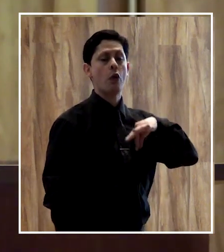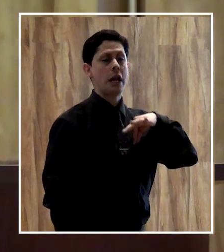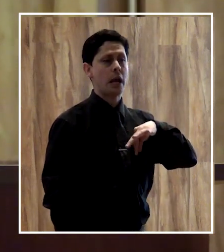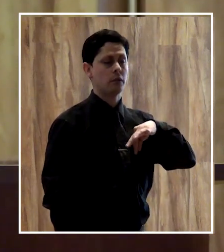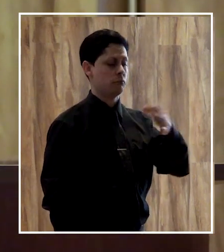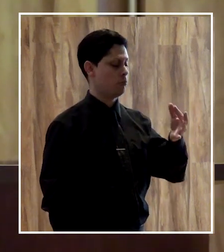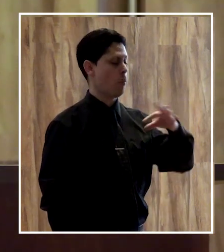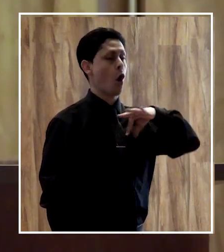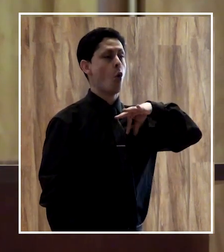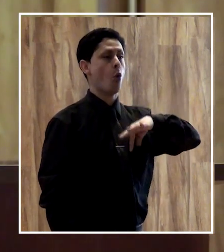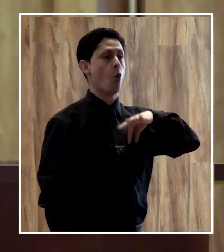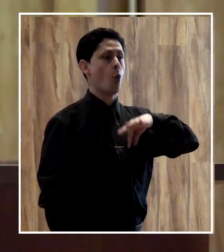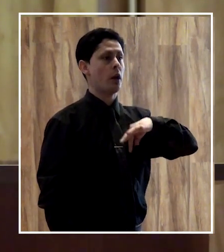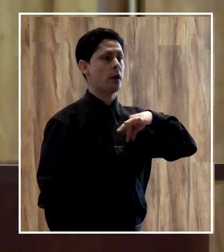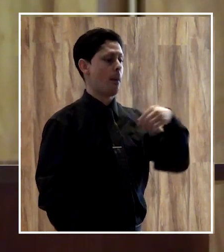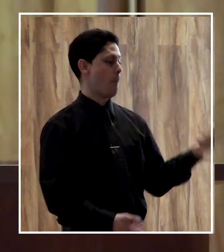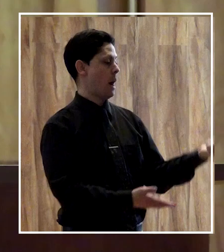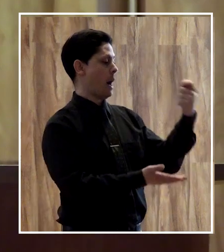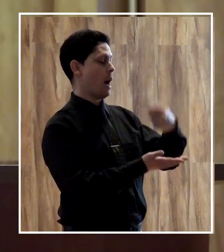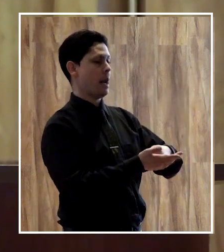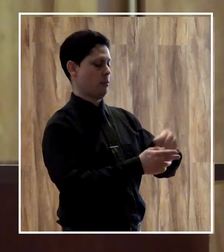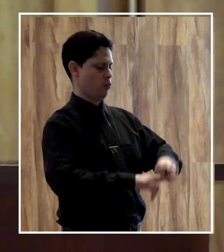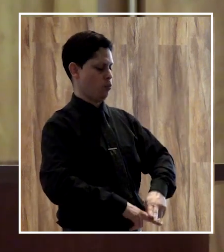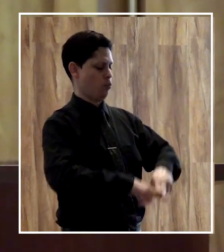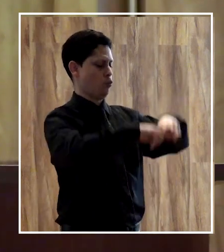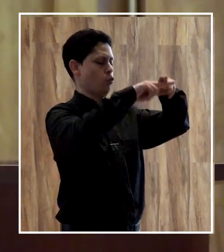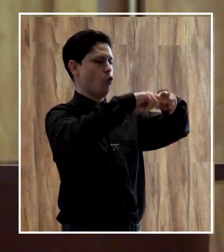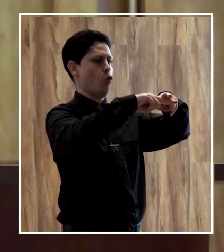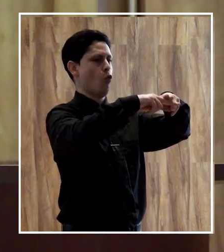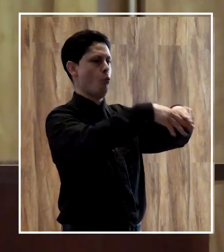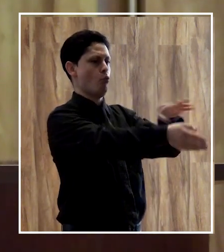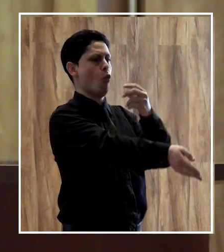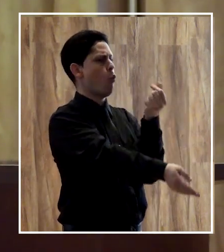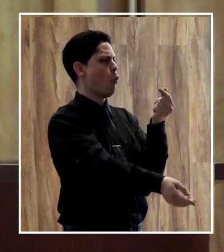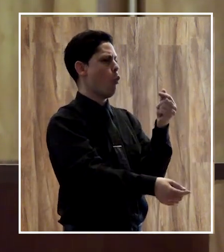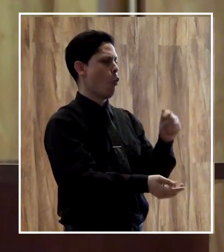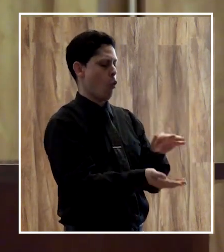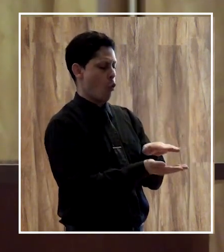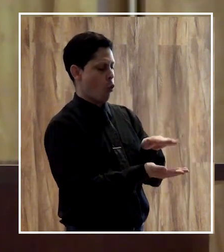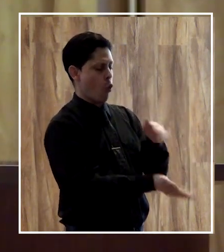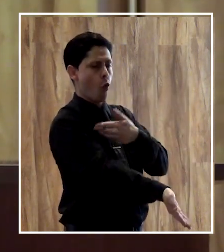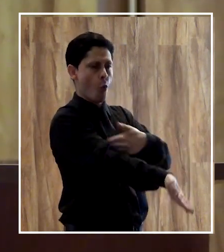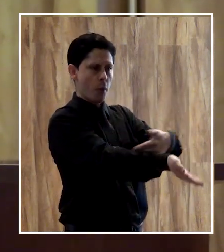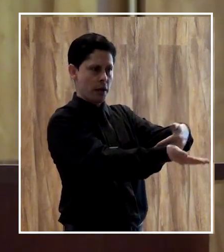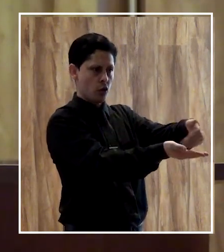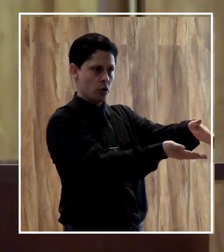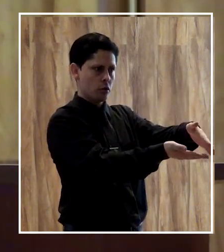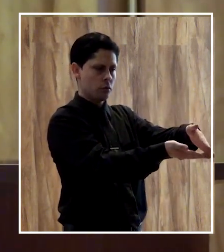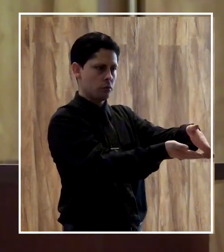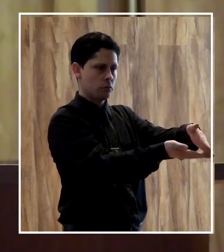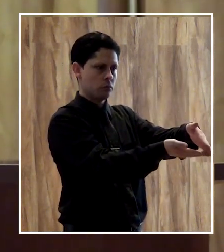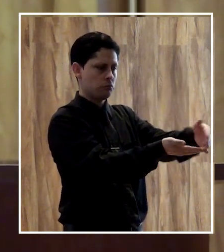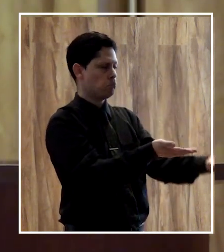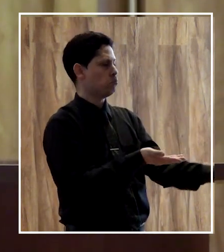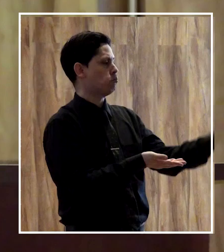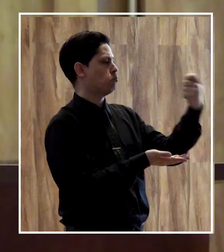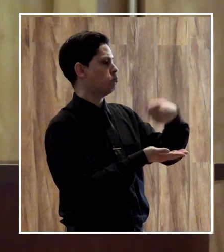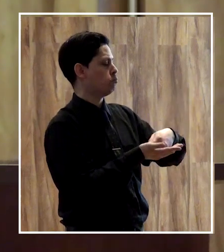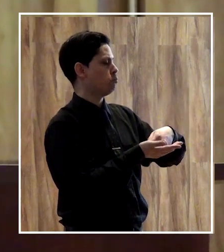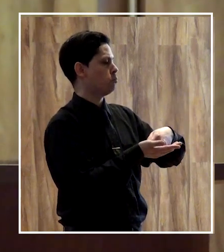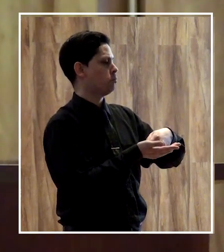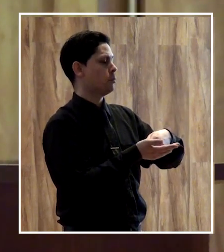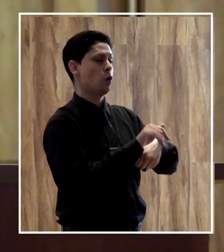jubilaran a cambio de una cantidad de millones y, en fin, disminuir la carga